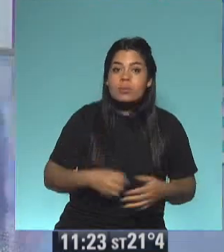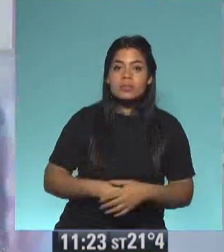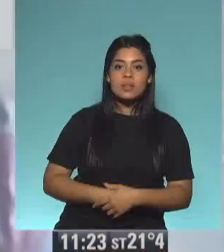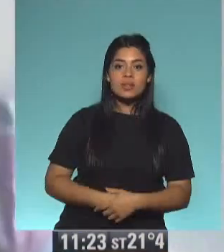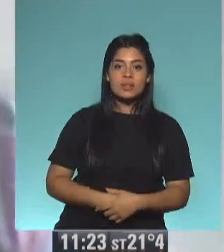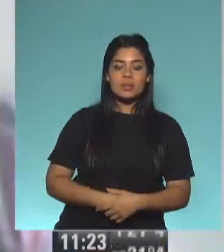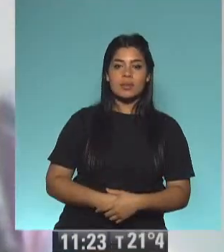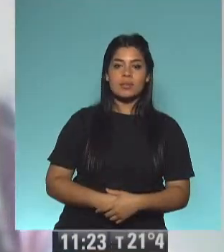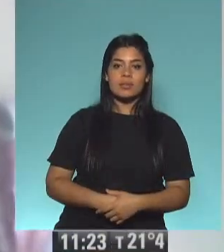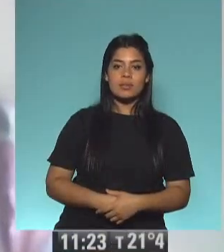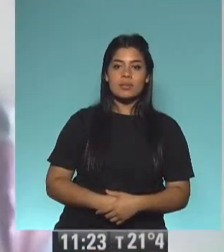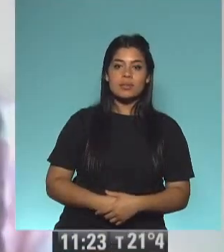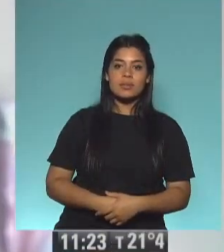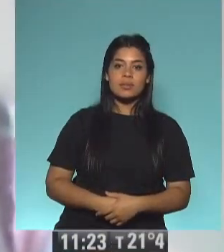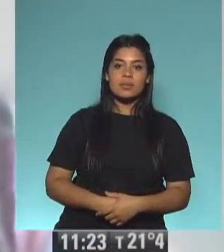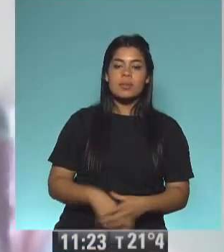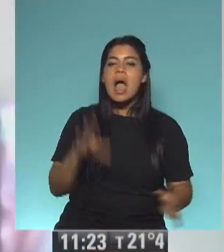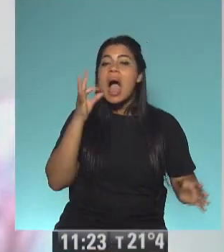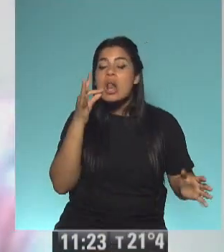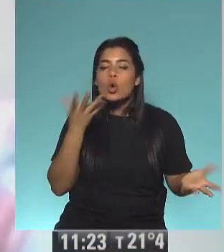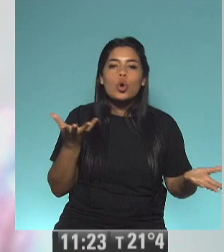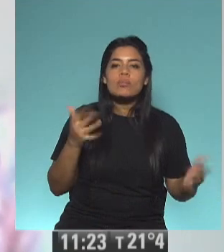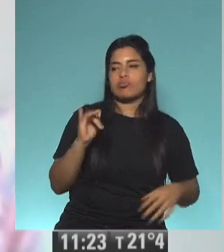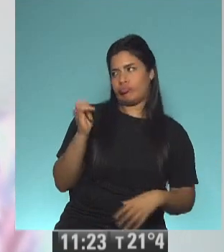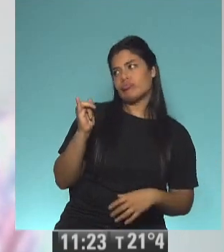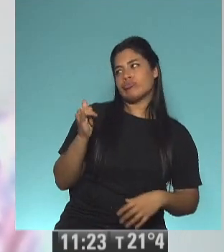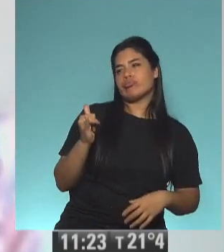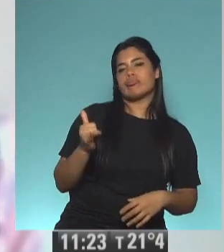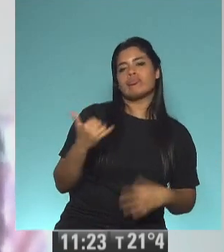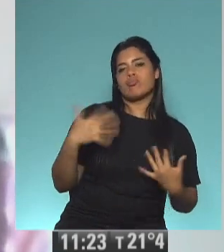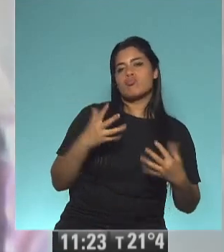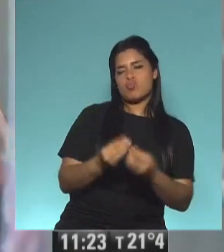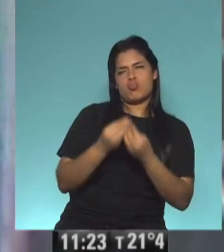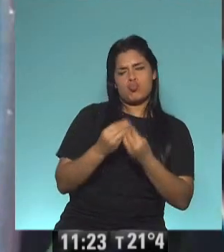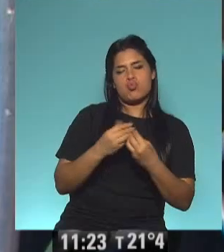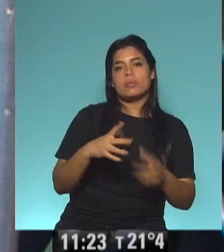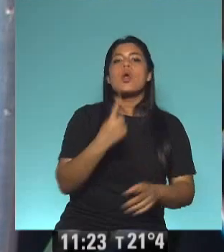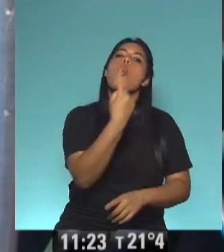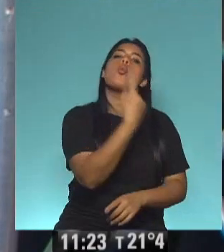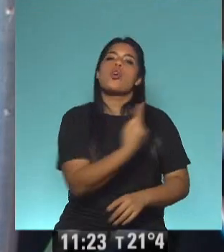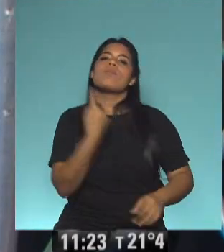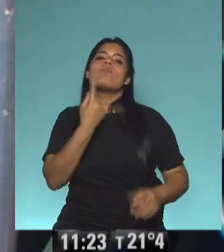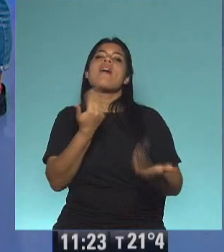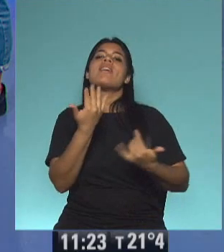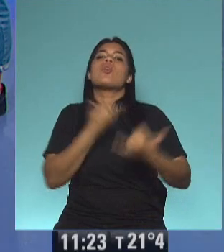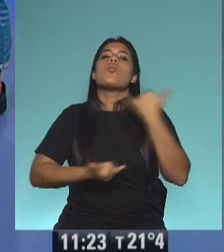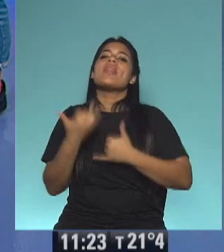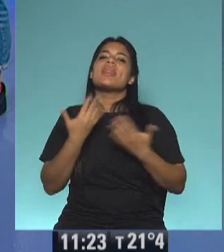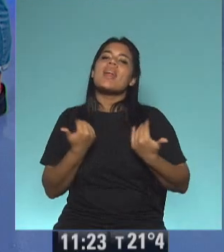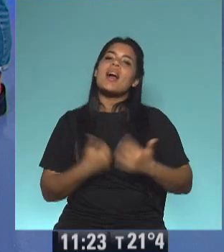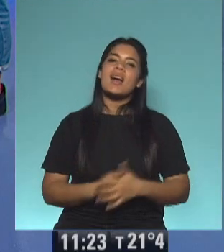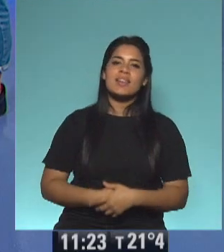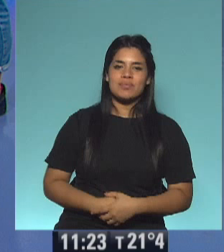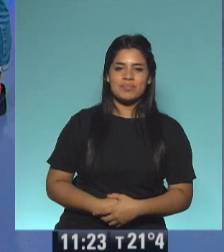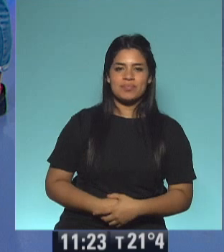Algo que comías de chiquita, un lugar al que... Hay muchos. A ver, elegí uno. Uno. A ver si podemos elegir